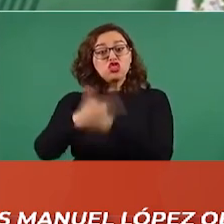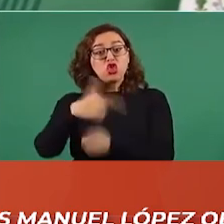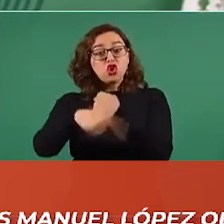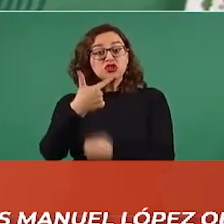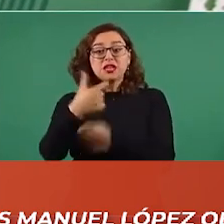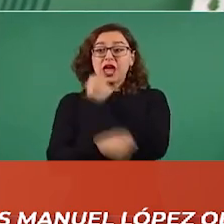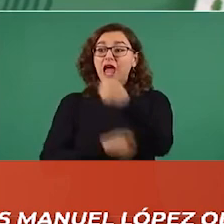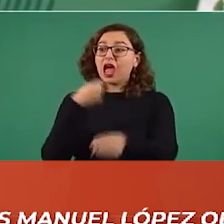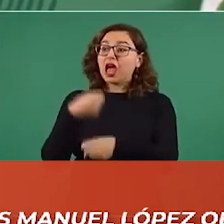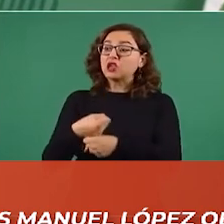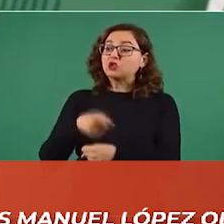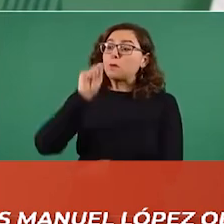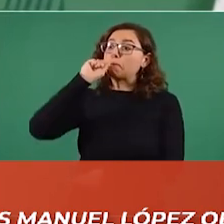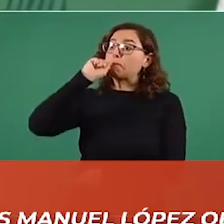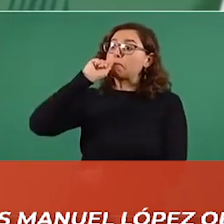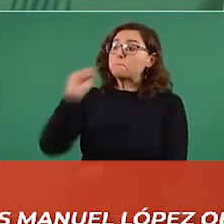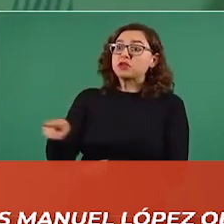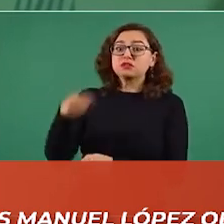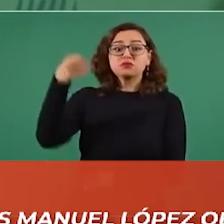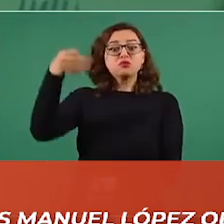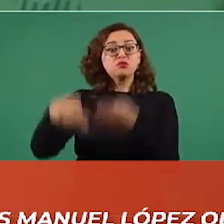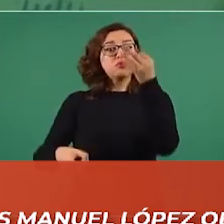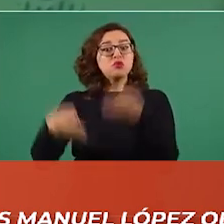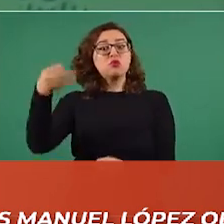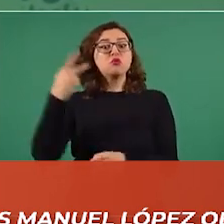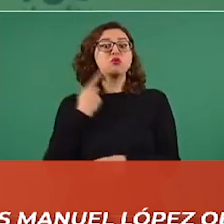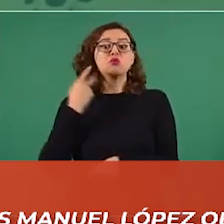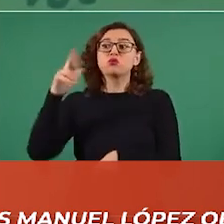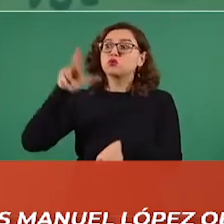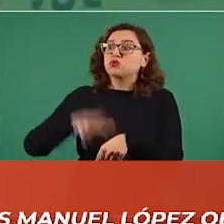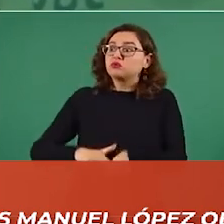el procurador de Guanajuato.